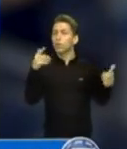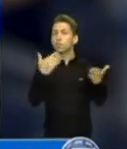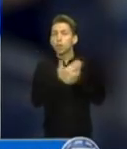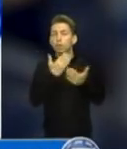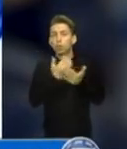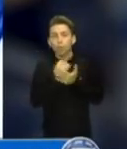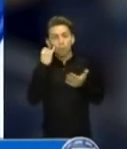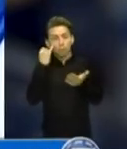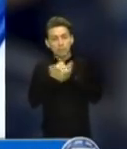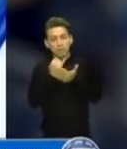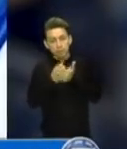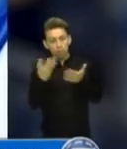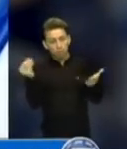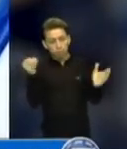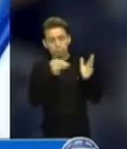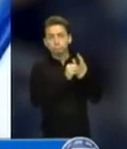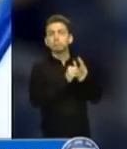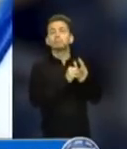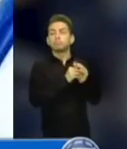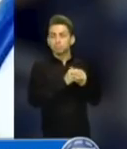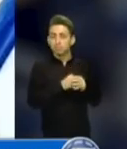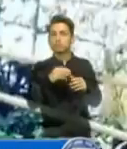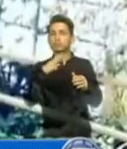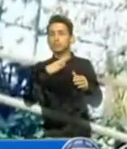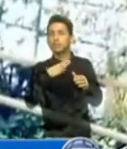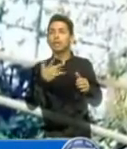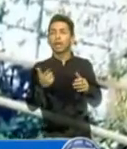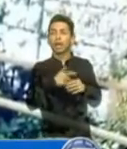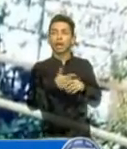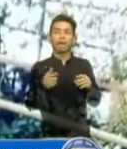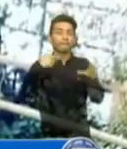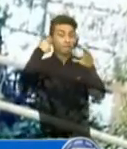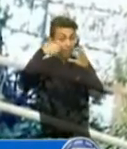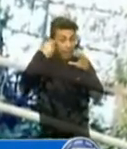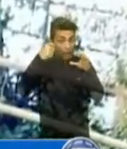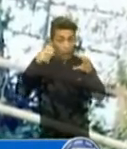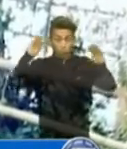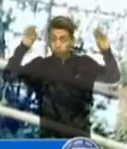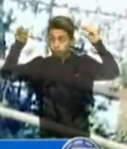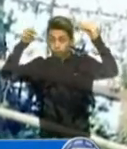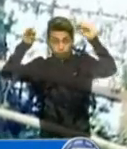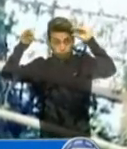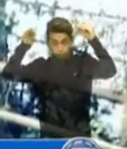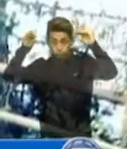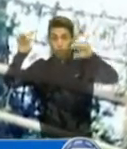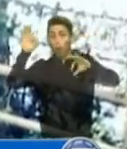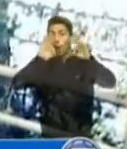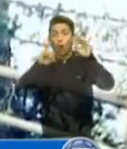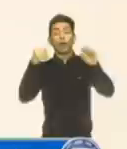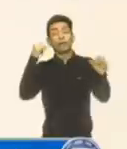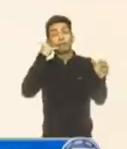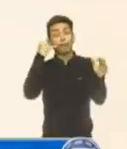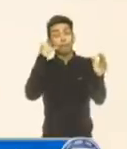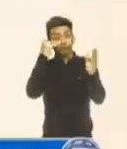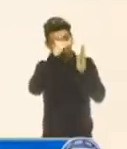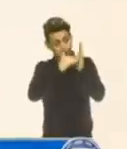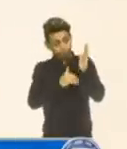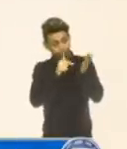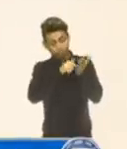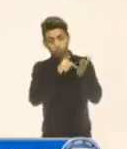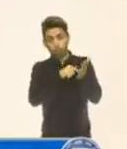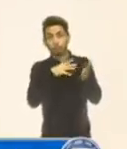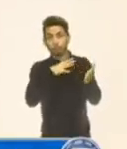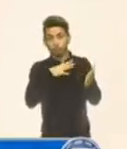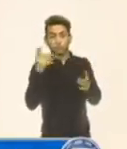investigaciones, entre los cuales podría incluir material de videovigilancia o interceptación de llamadas. Detalles que por el momento no se